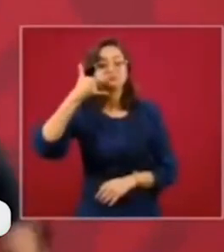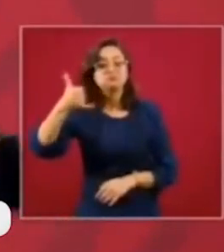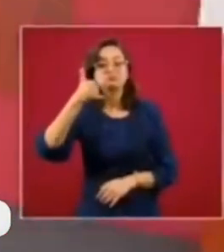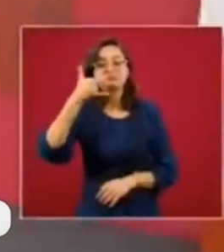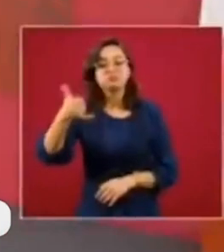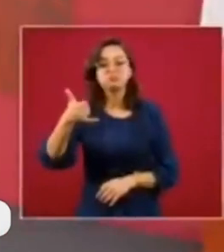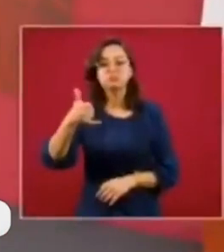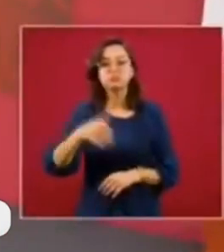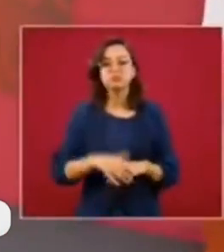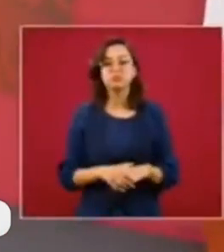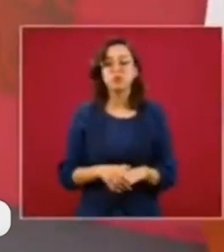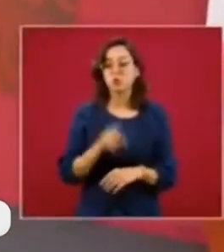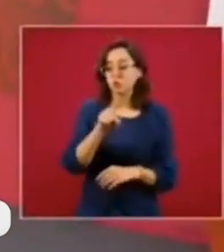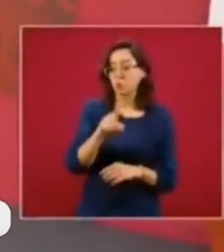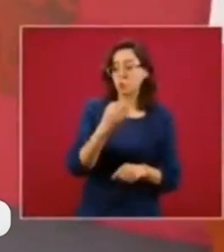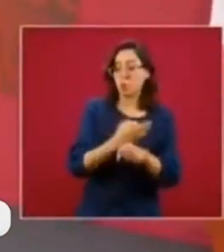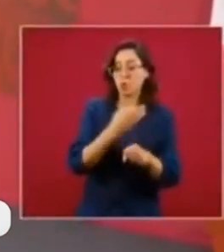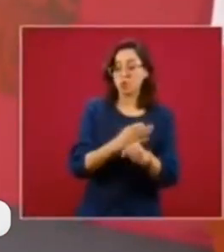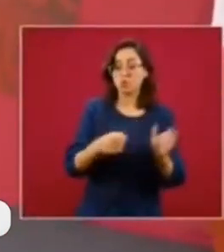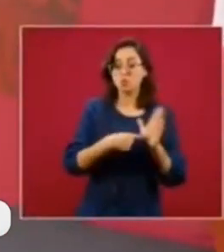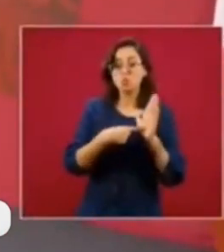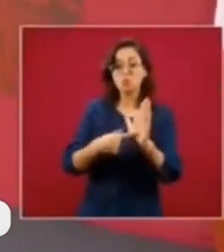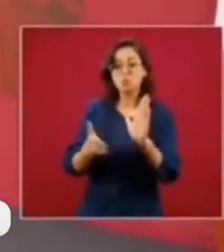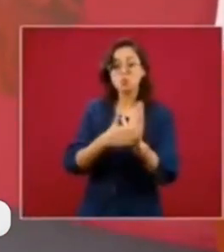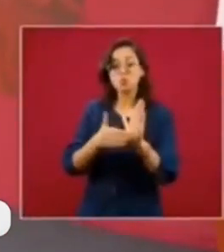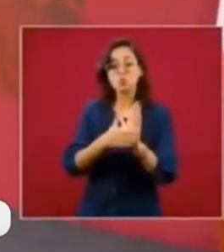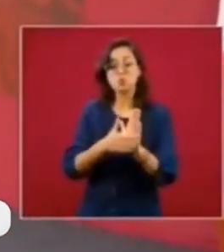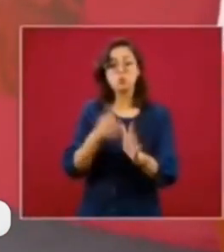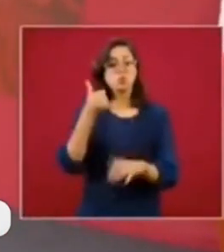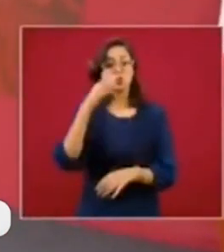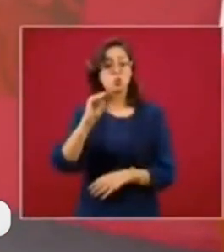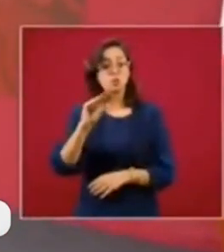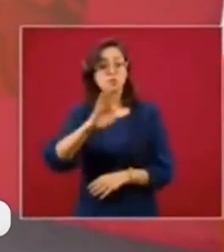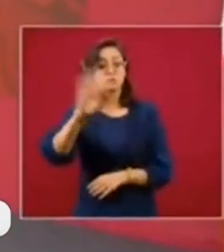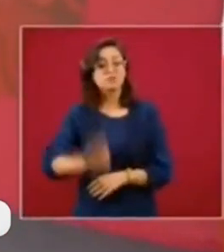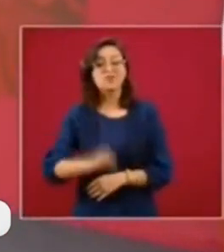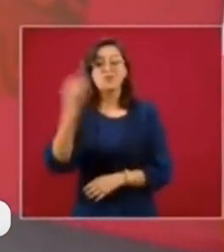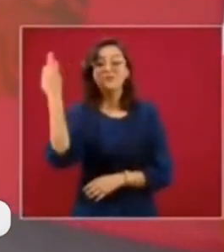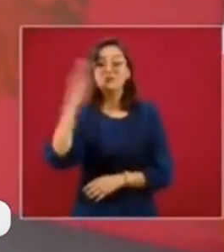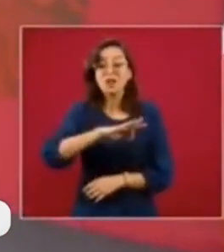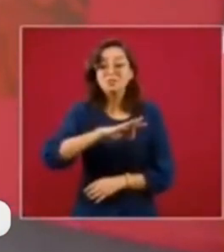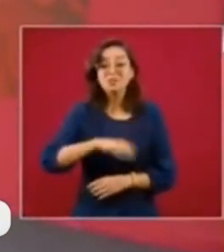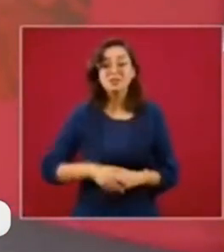que te sirven a ti de base son falsas.